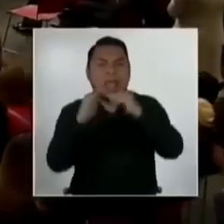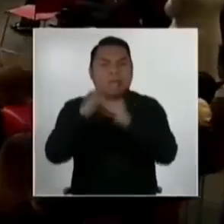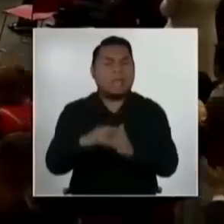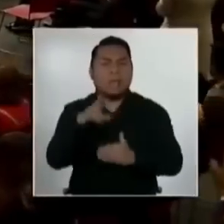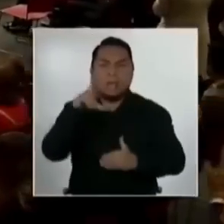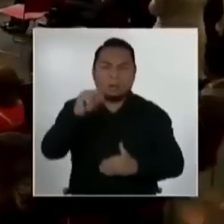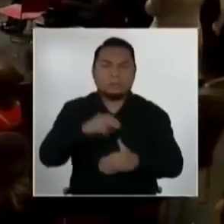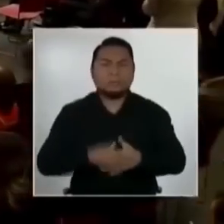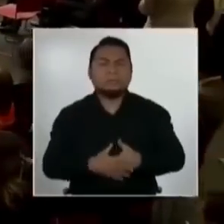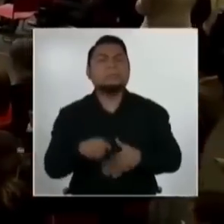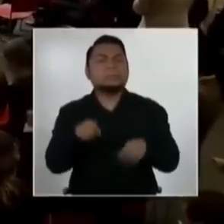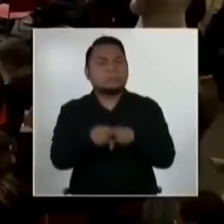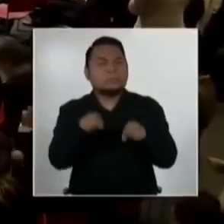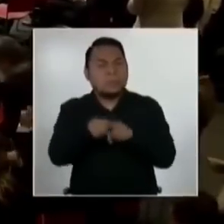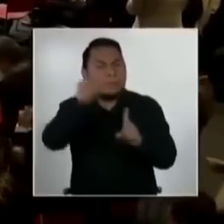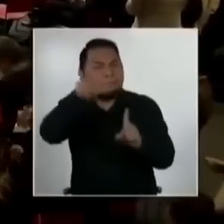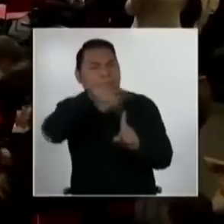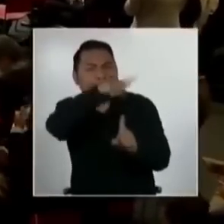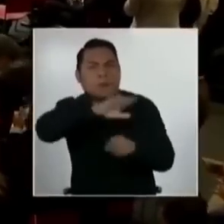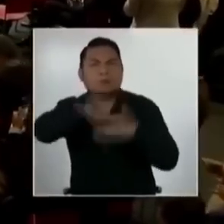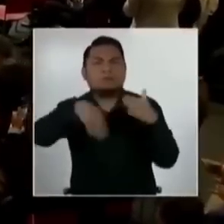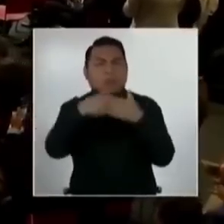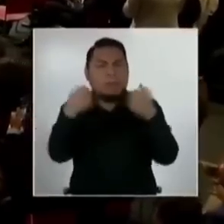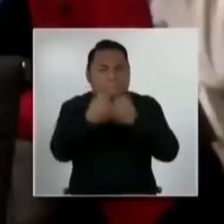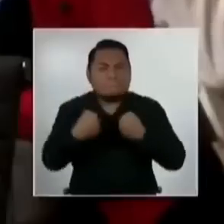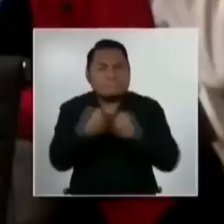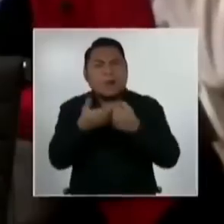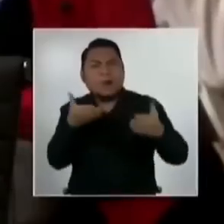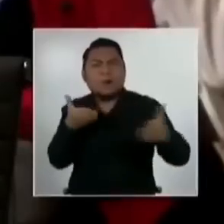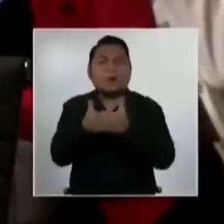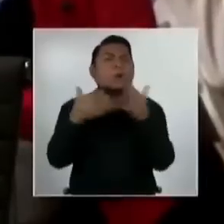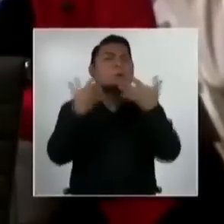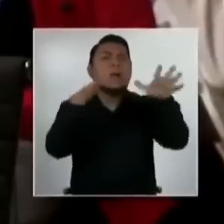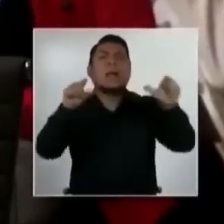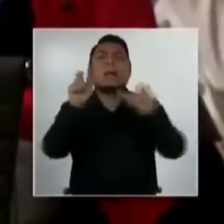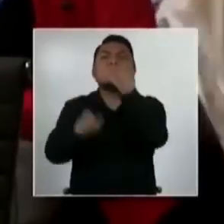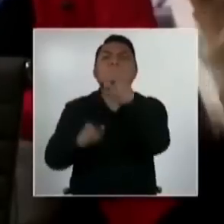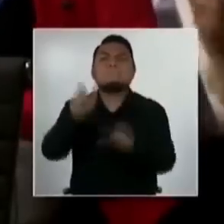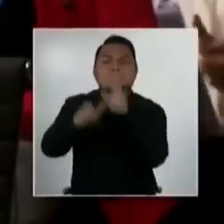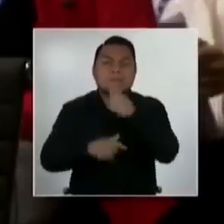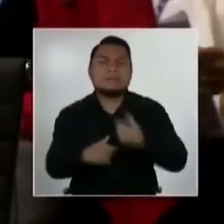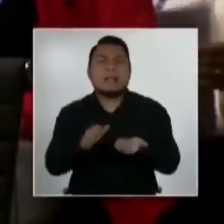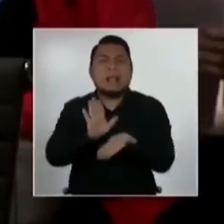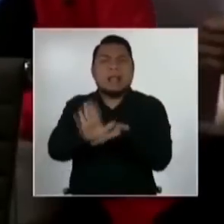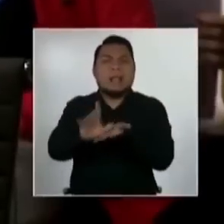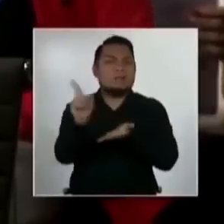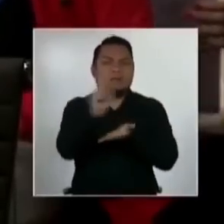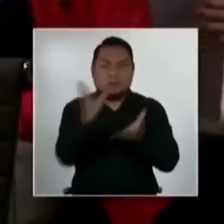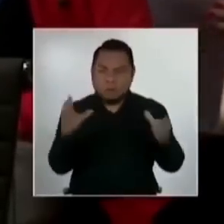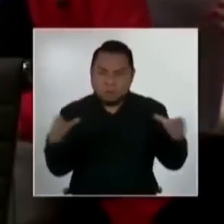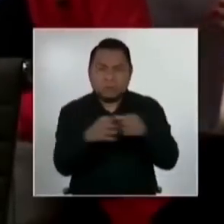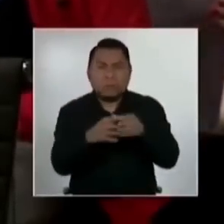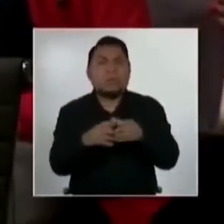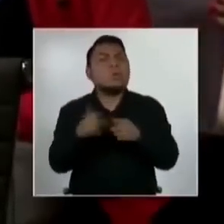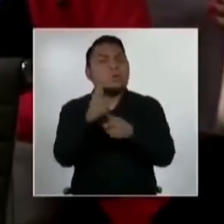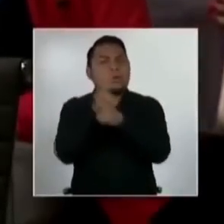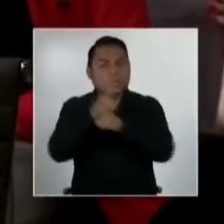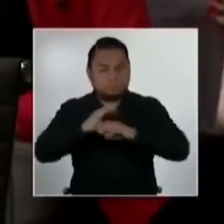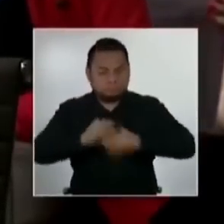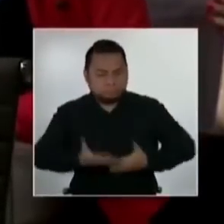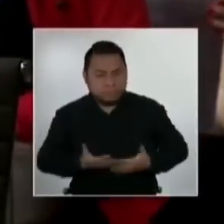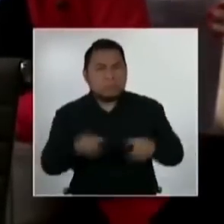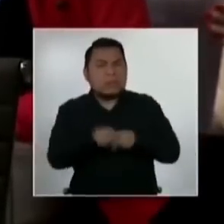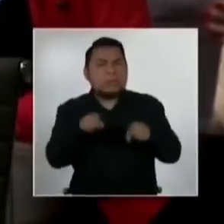discriminación. Condenamos todo acto de violencia en contra de cualquier persona sin excepción, así como el uso de ella para